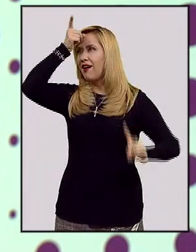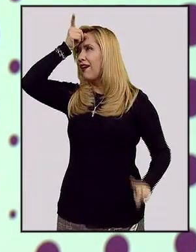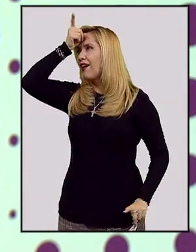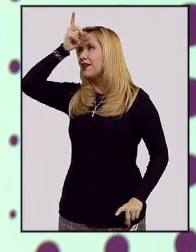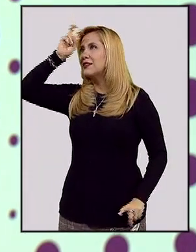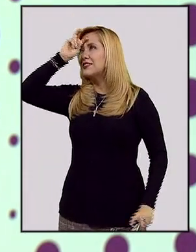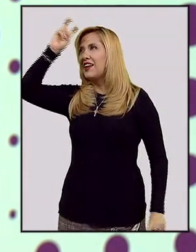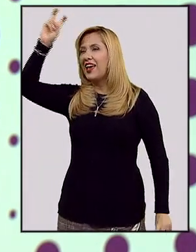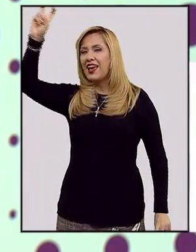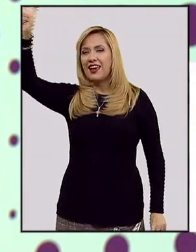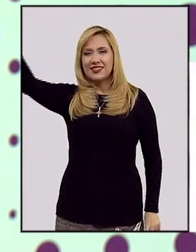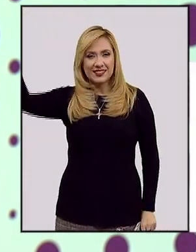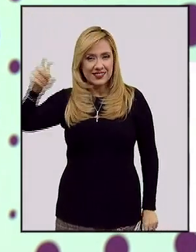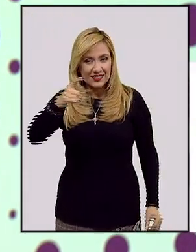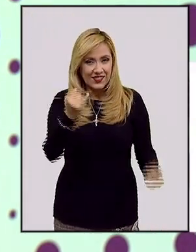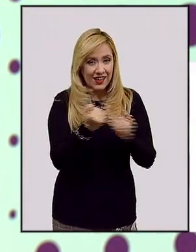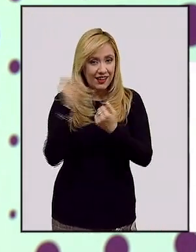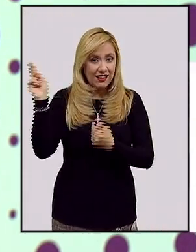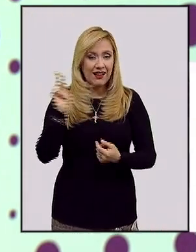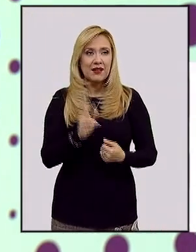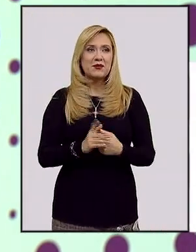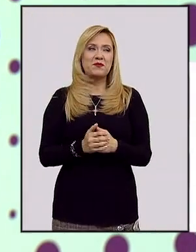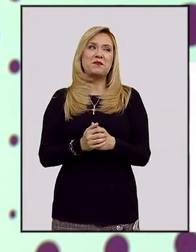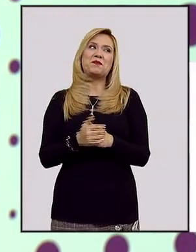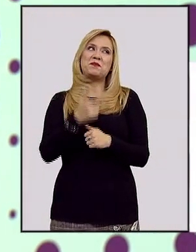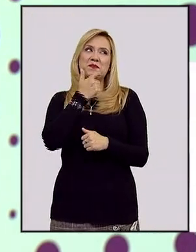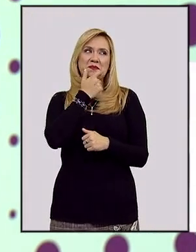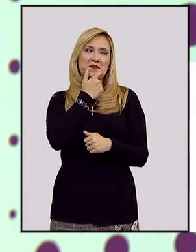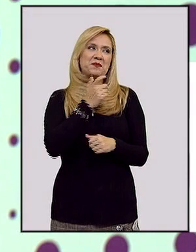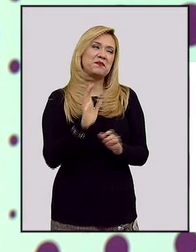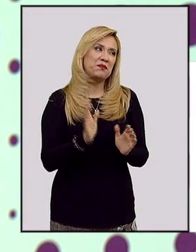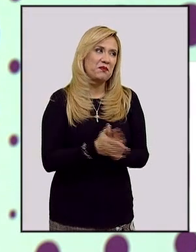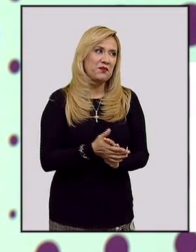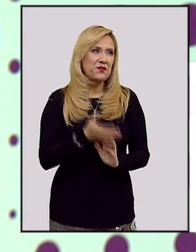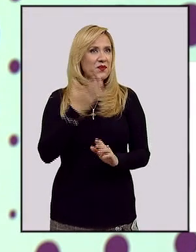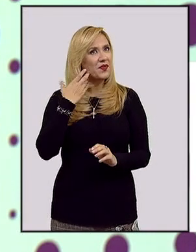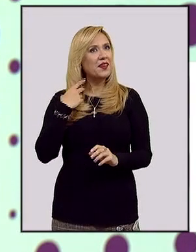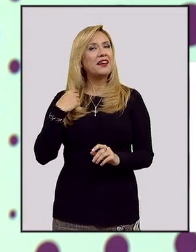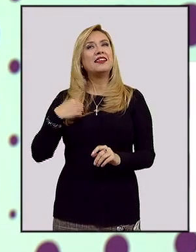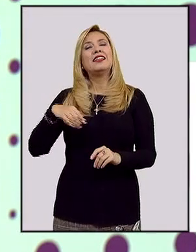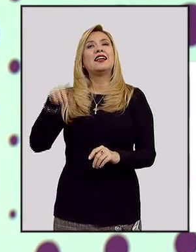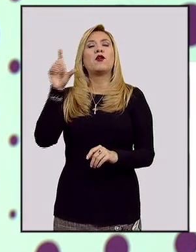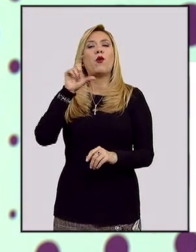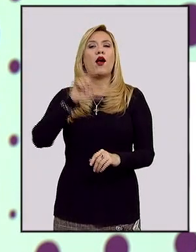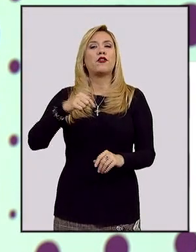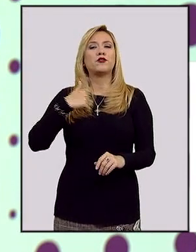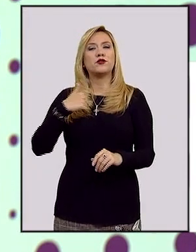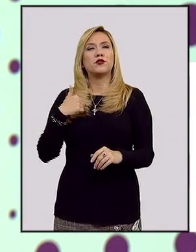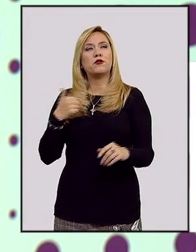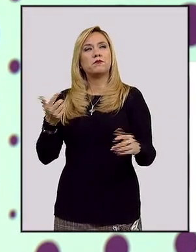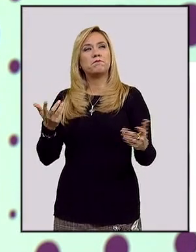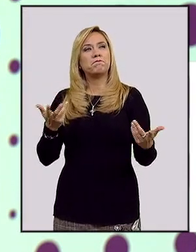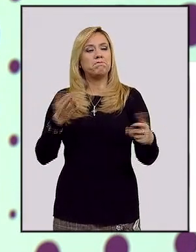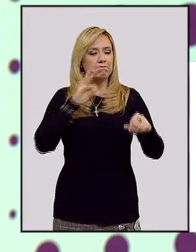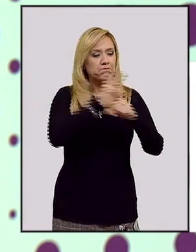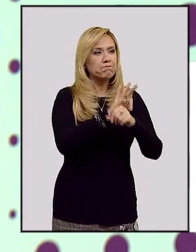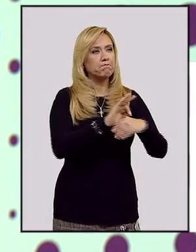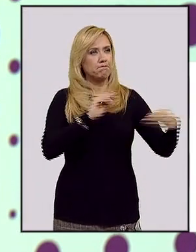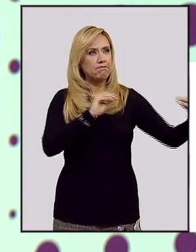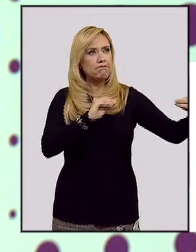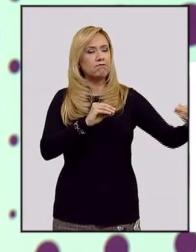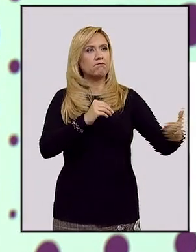la hora de acompañar los casos que tenemos oportunidad de litigar y de documentar, la verdad es